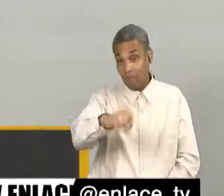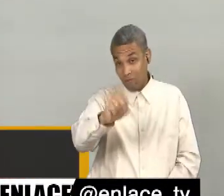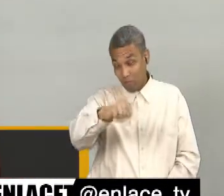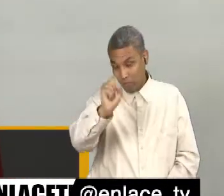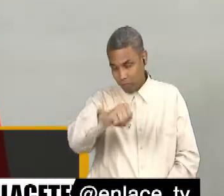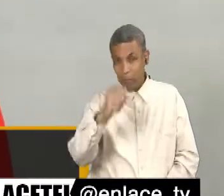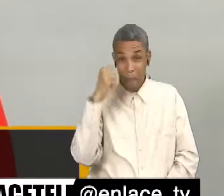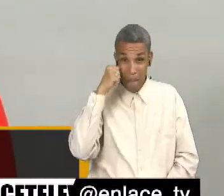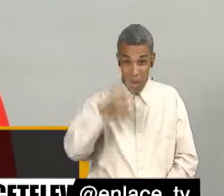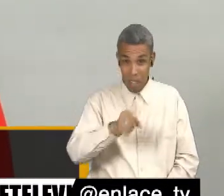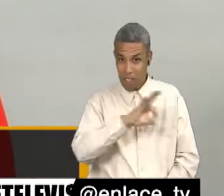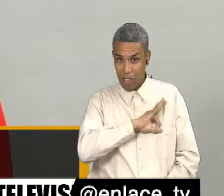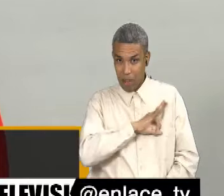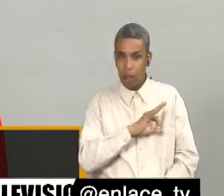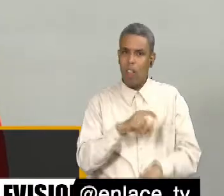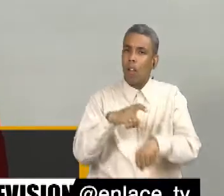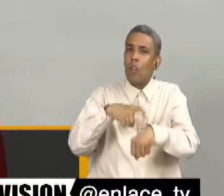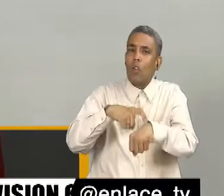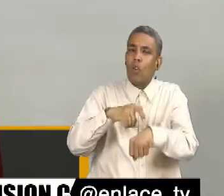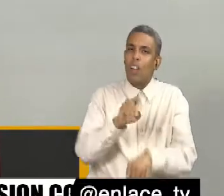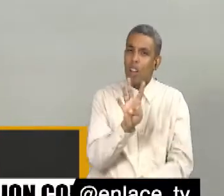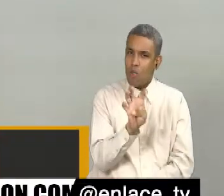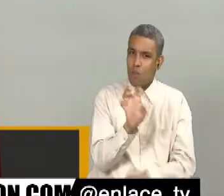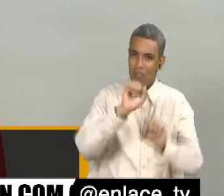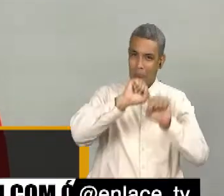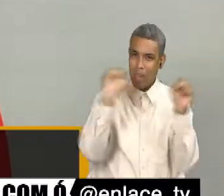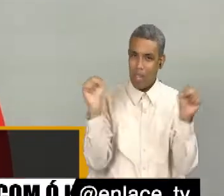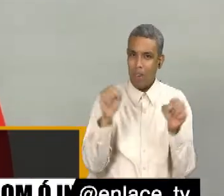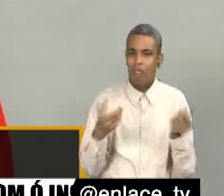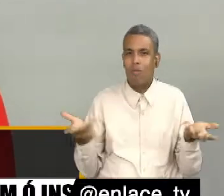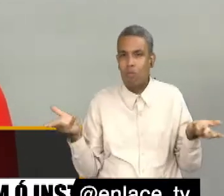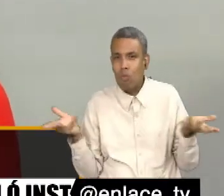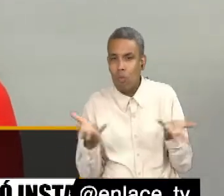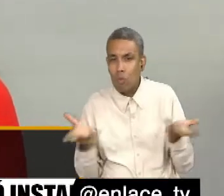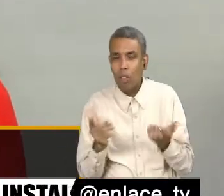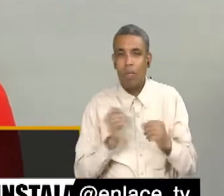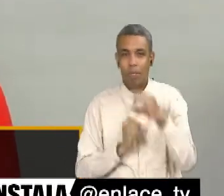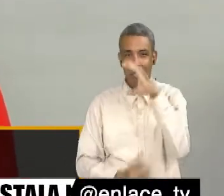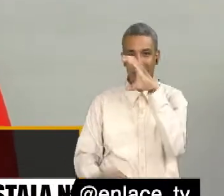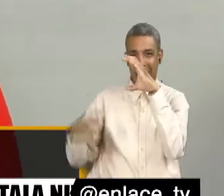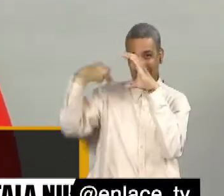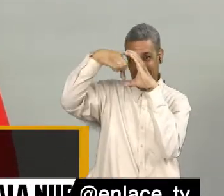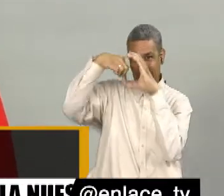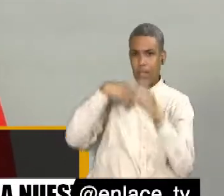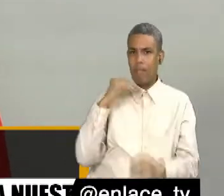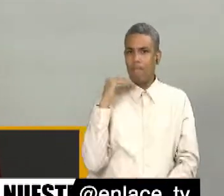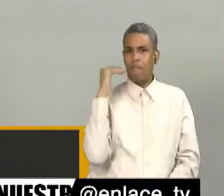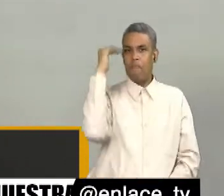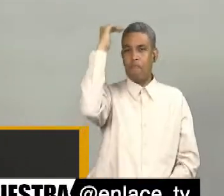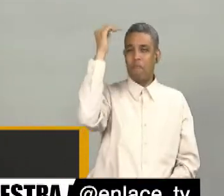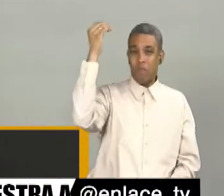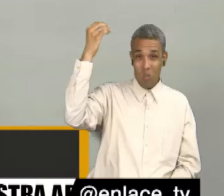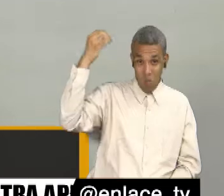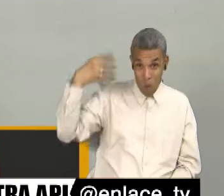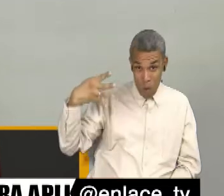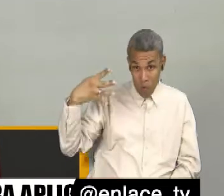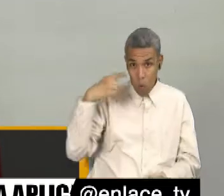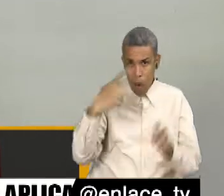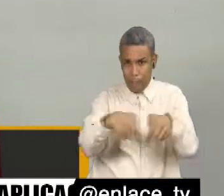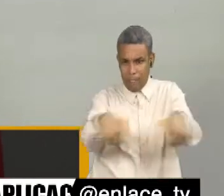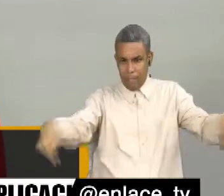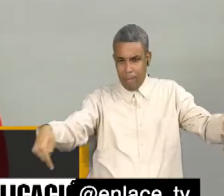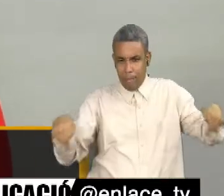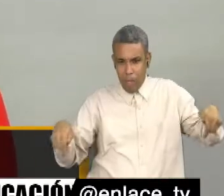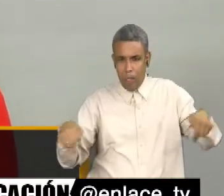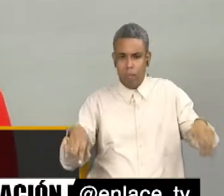este sábado desde las 9 de la mañana estaremos en el Centro Popular Comercial, en el cuarto piso, en su auditorio, haciendo la elección de la mesa